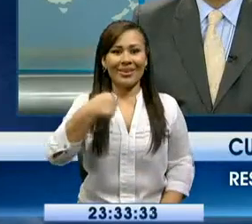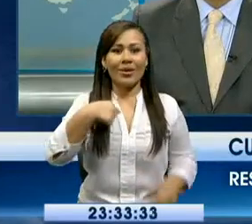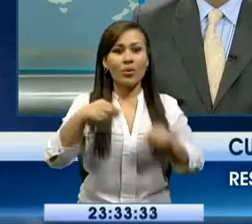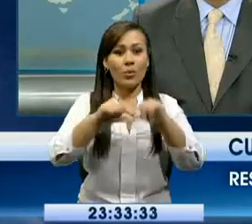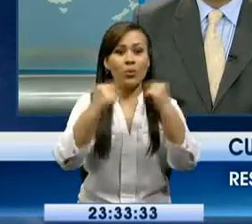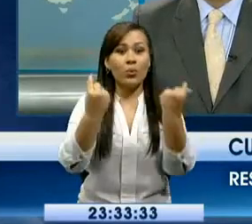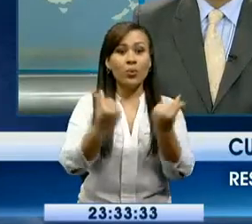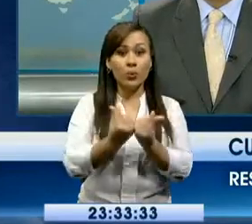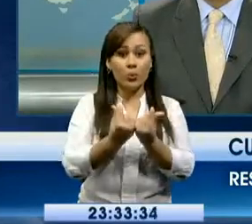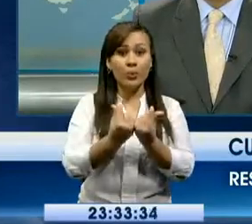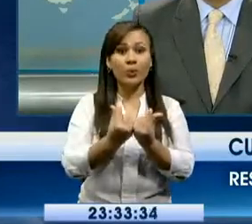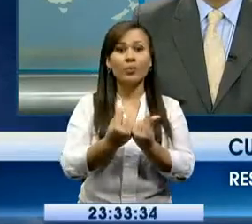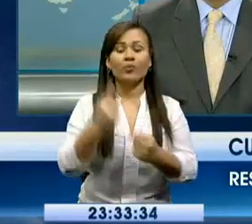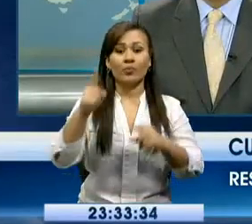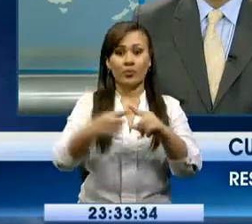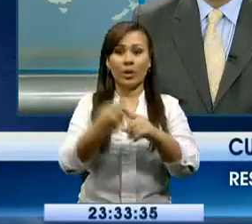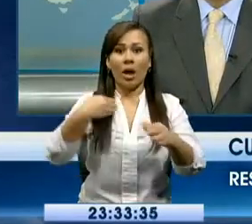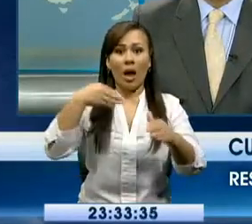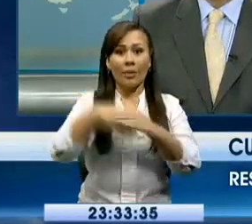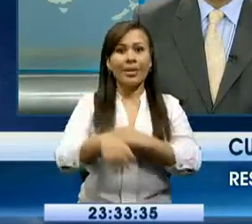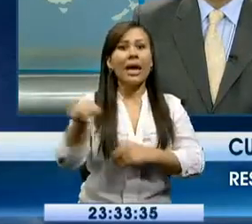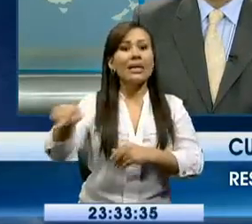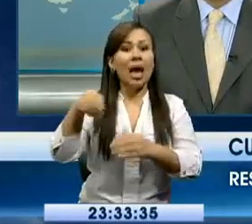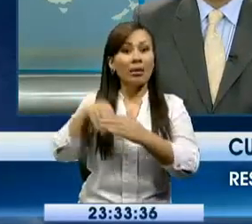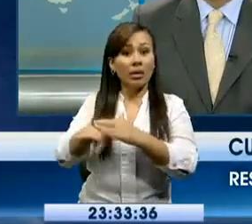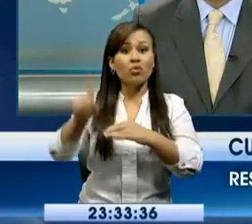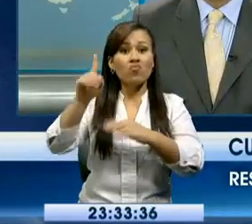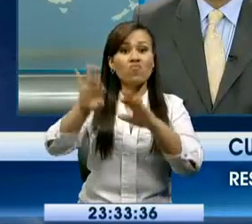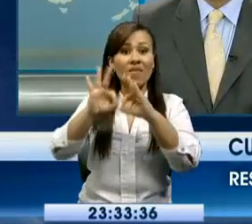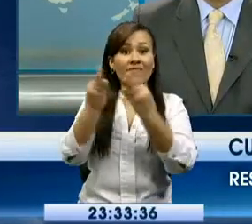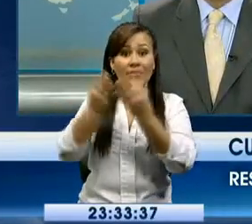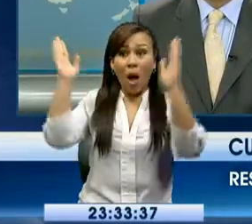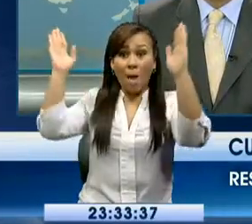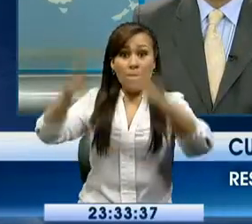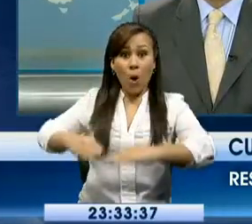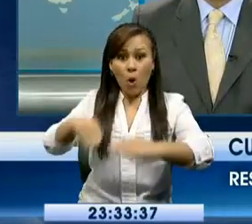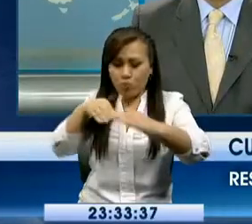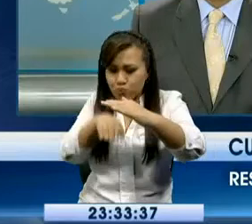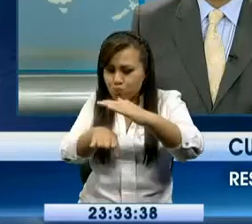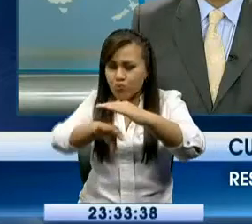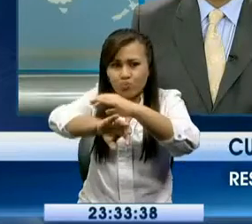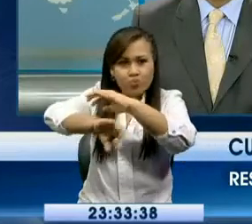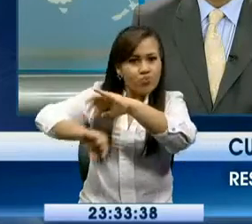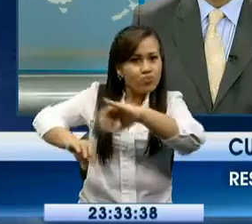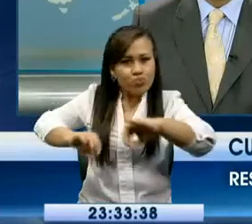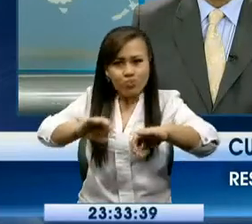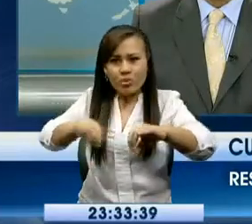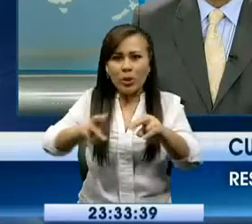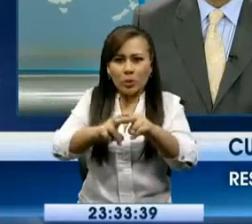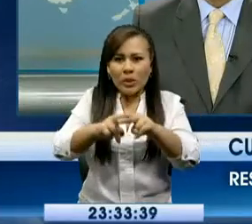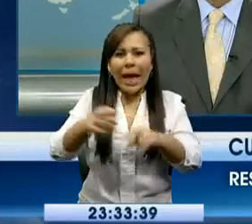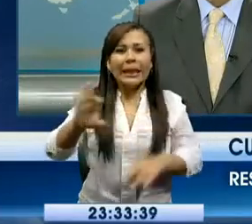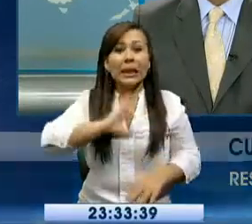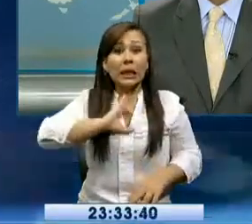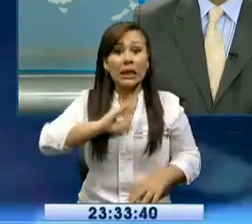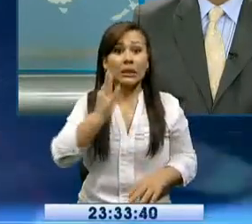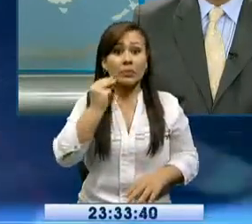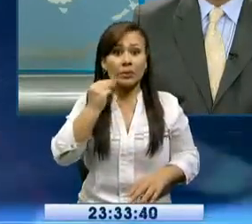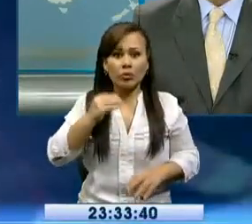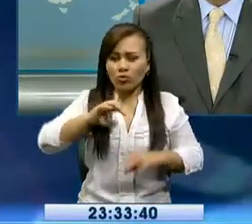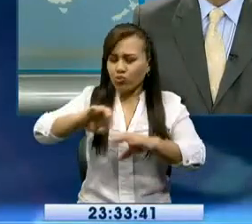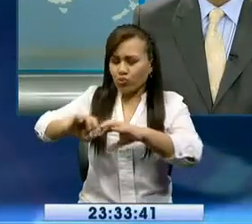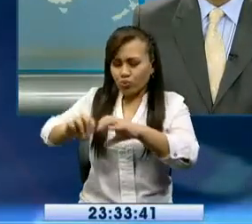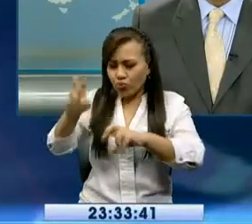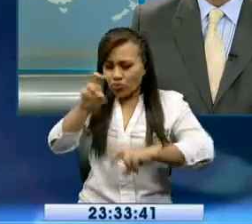llegar. Se indicó pues que había una familia atrapada, se procedió pues a usar las técnicas para buscar